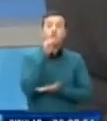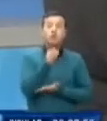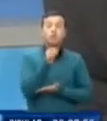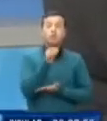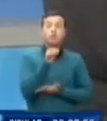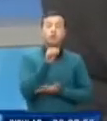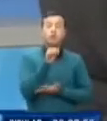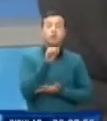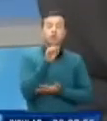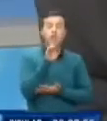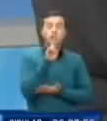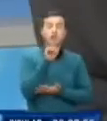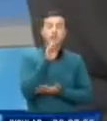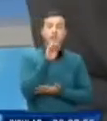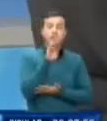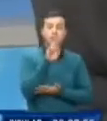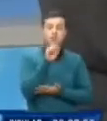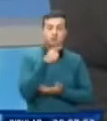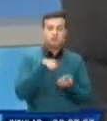doctor ramiro rivadeneira